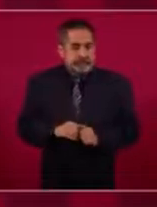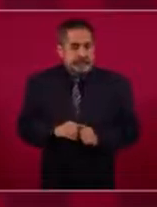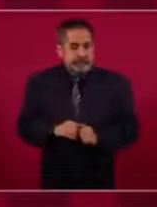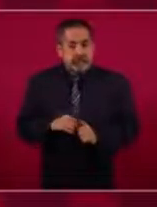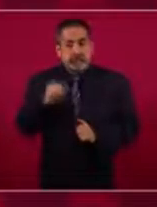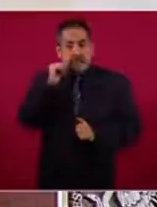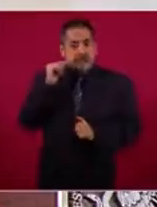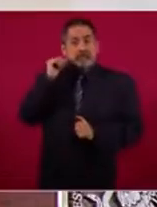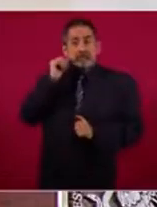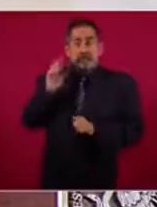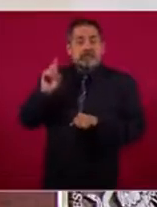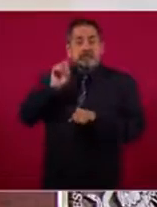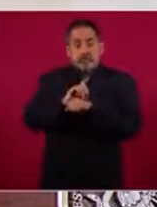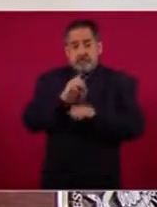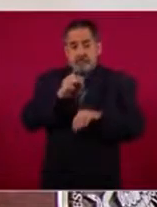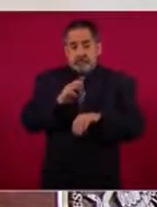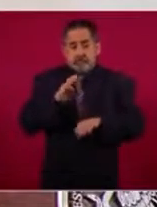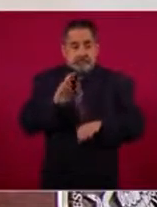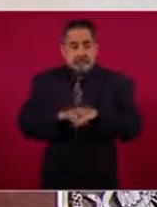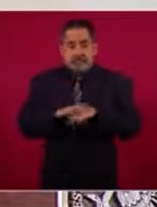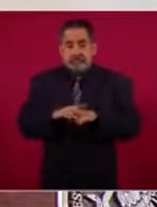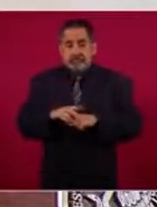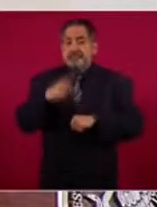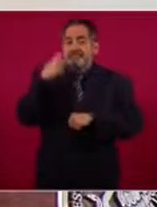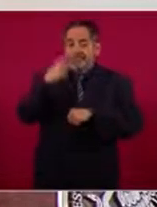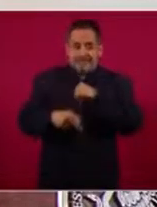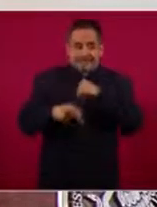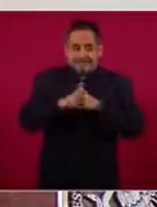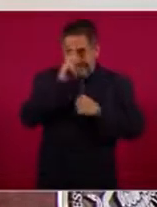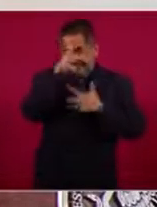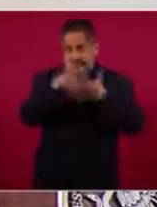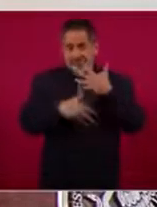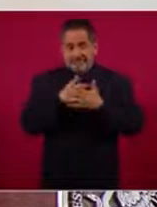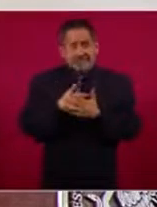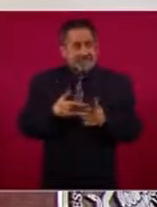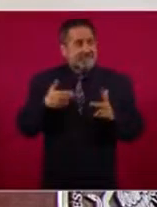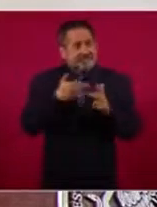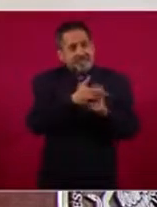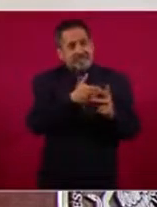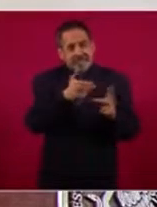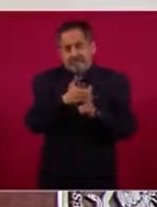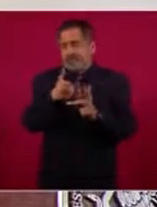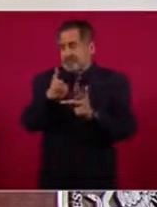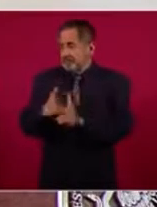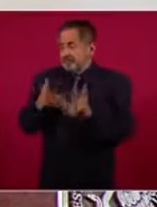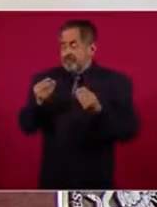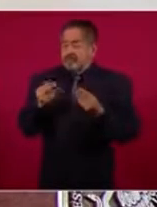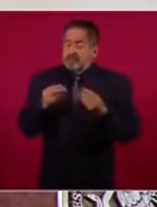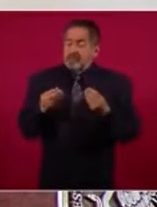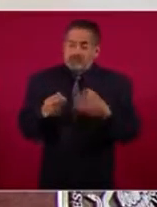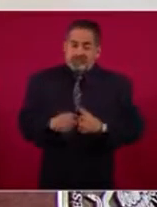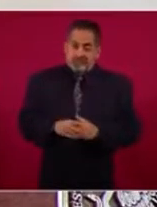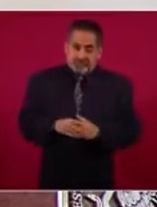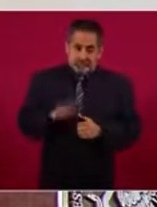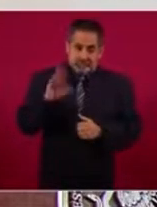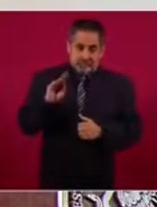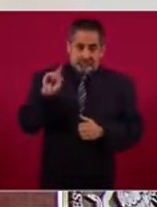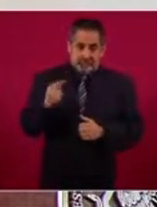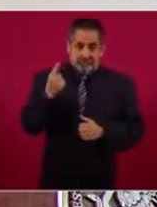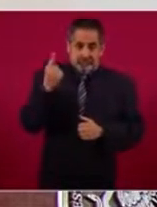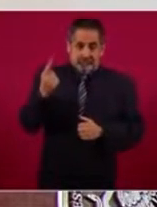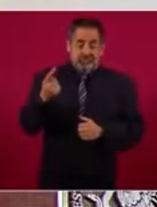Pero ayer fue uno de los días de más violencia, de más homicidios. Hubieron 91